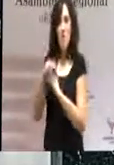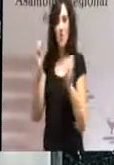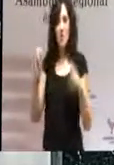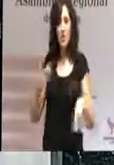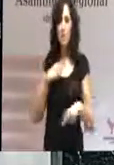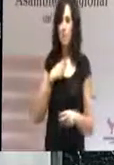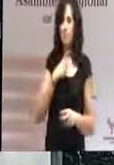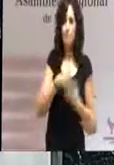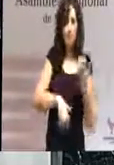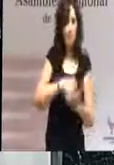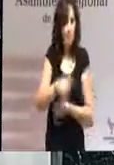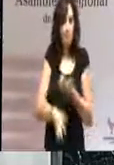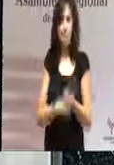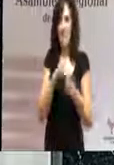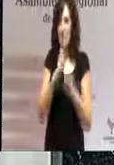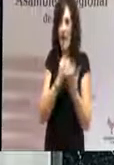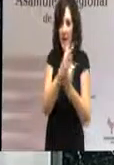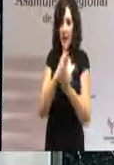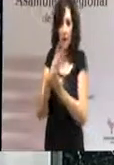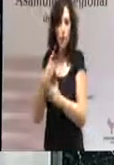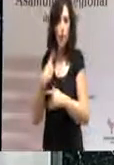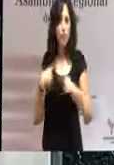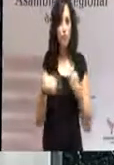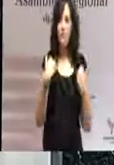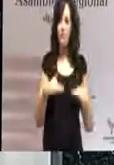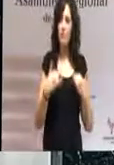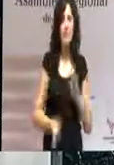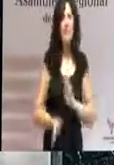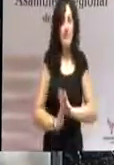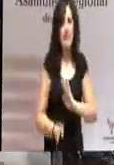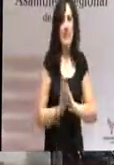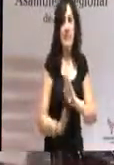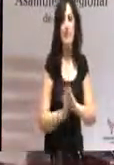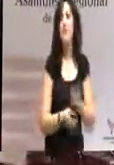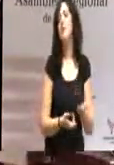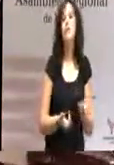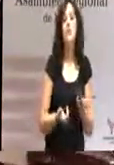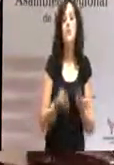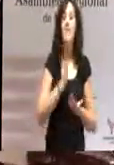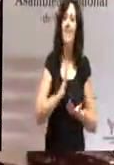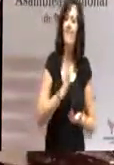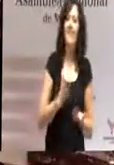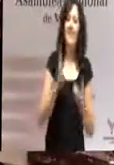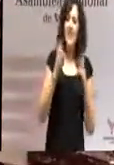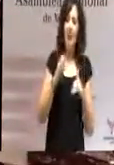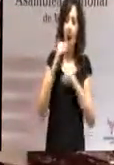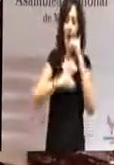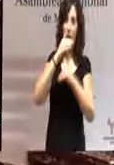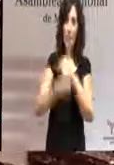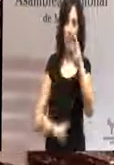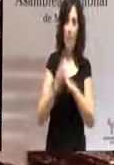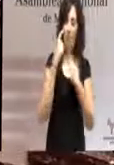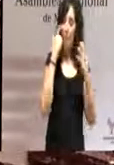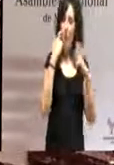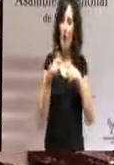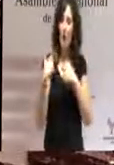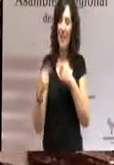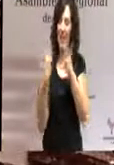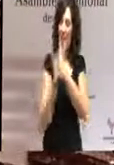sector. ¿Me quiere usted explicar de verdad qué avances notables vende usted, señor